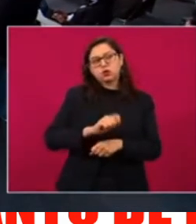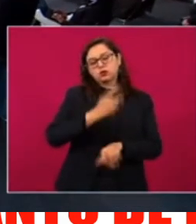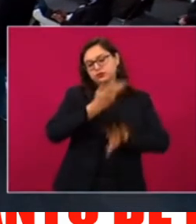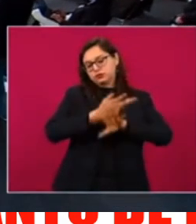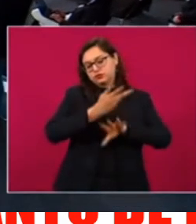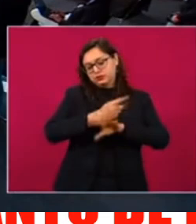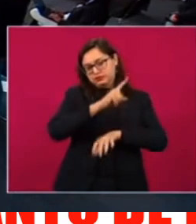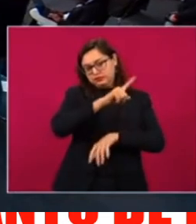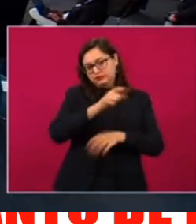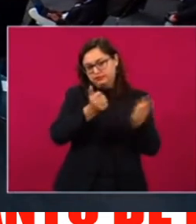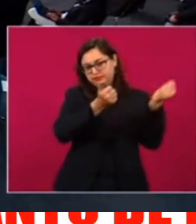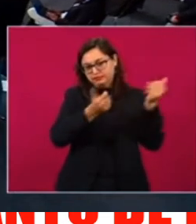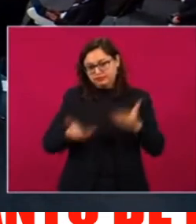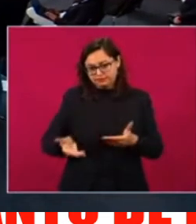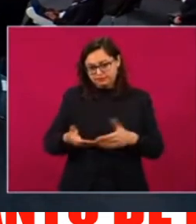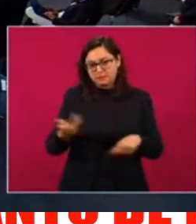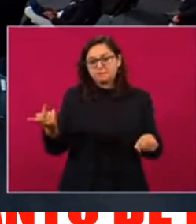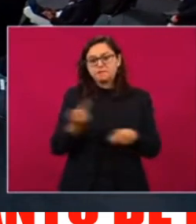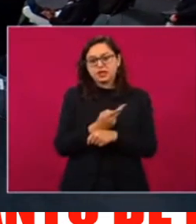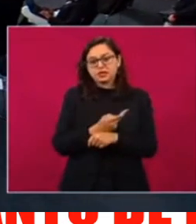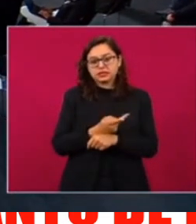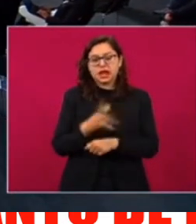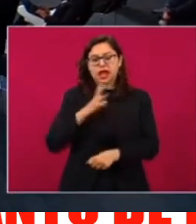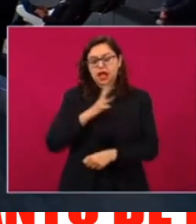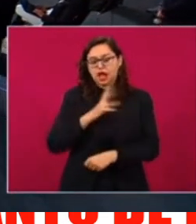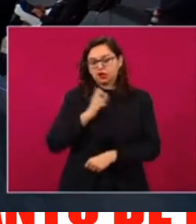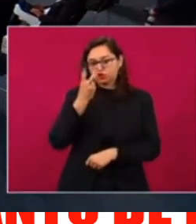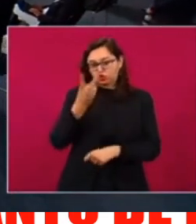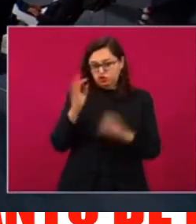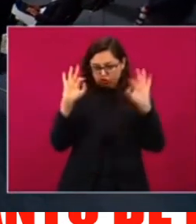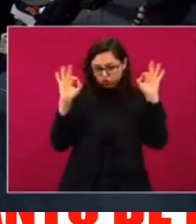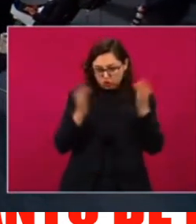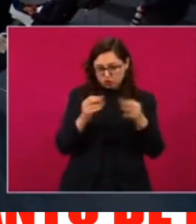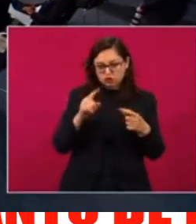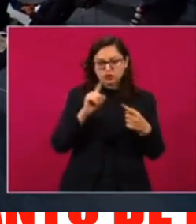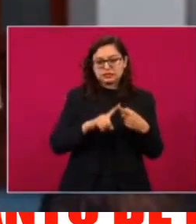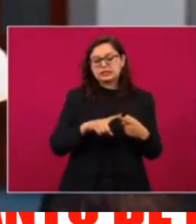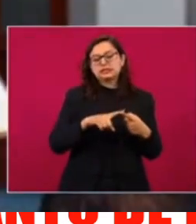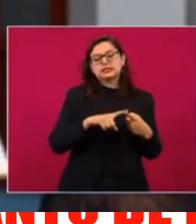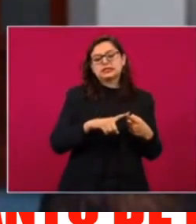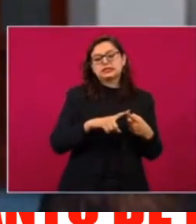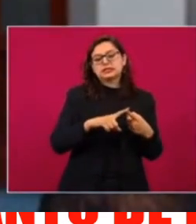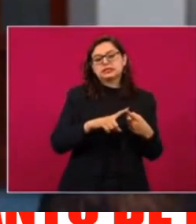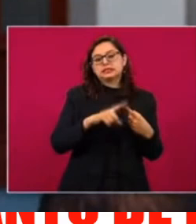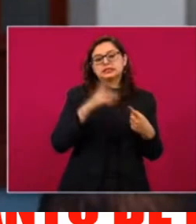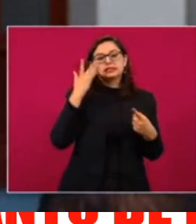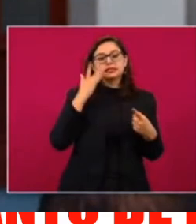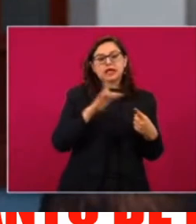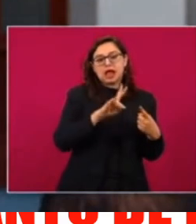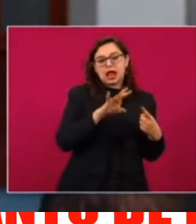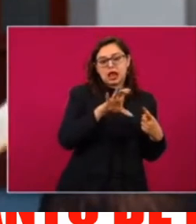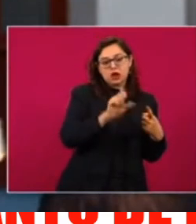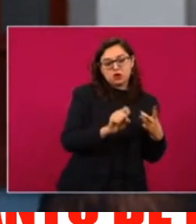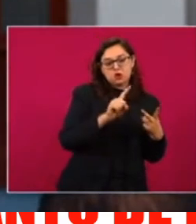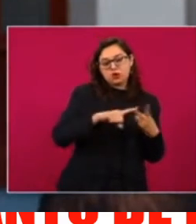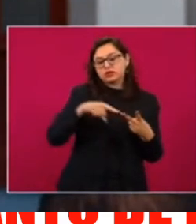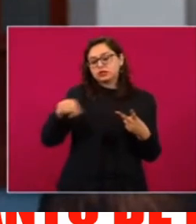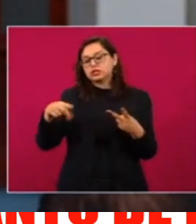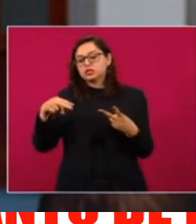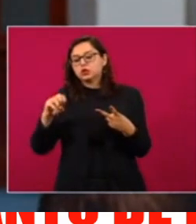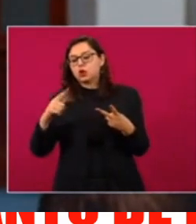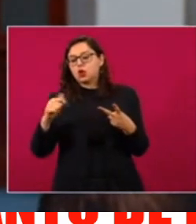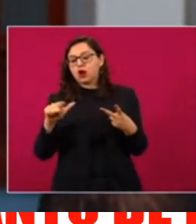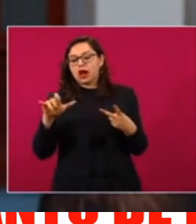Bueno, soy su amigo Heriberto Carvajal. Muchas gracias, son todos bienvenidos a este canal de Casper. Si no se han suscrito, los invito a que se suscriban y a que toquen